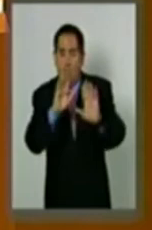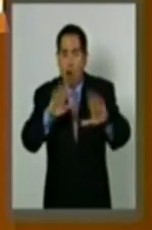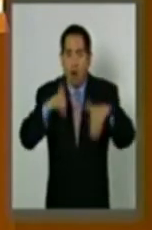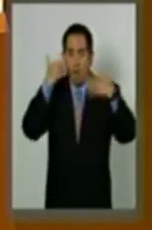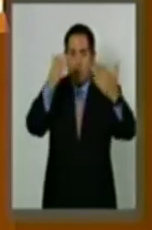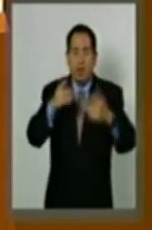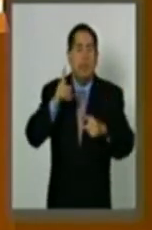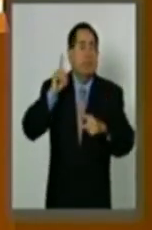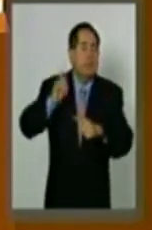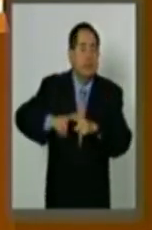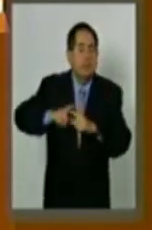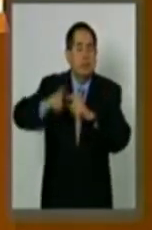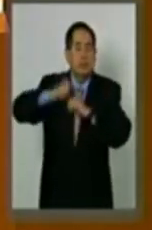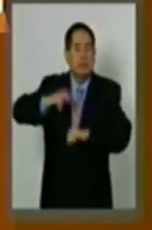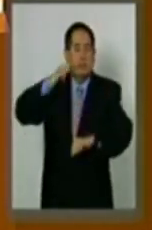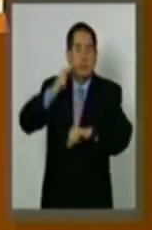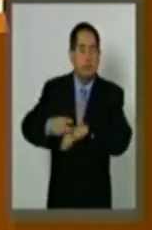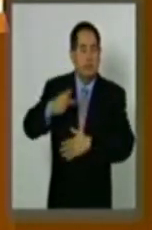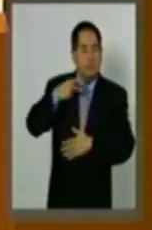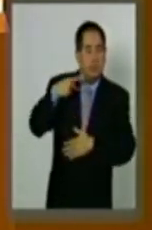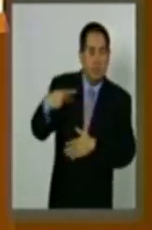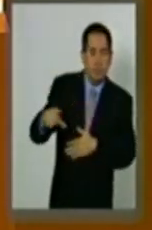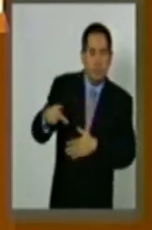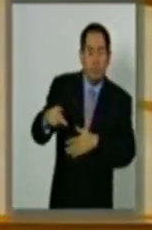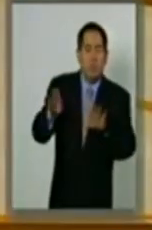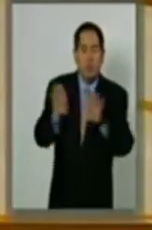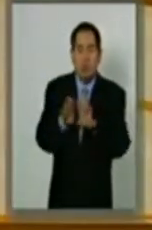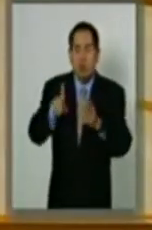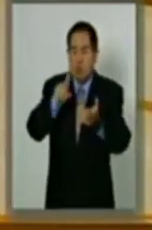son facultades del presidente de la República.